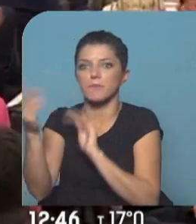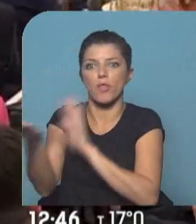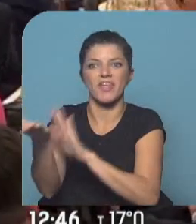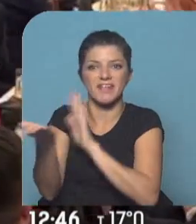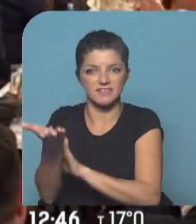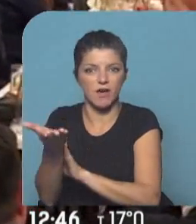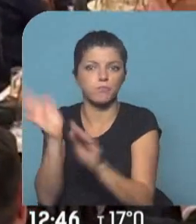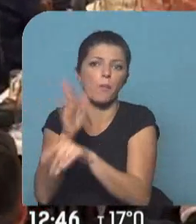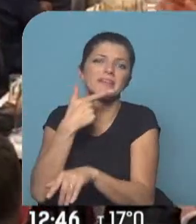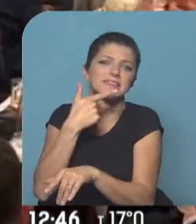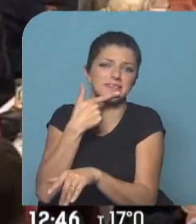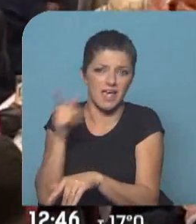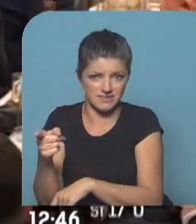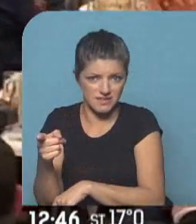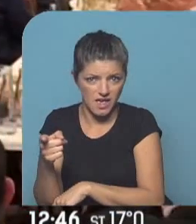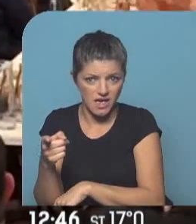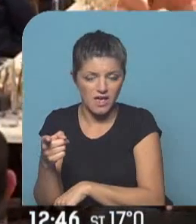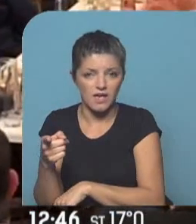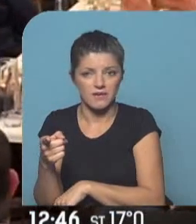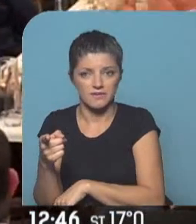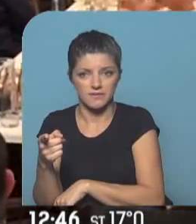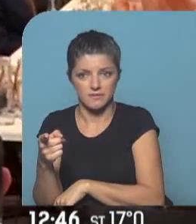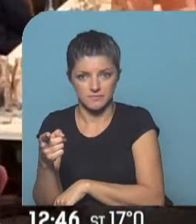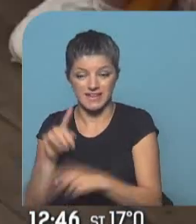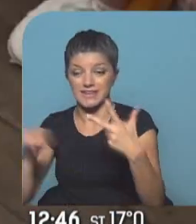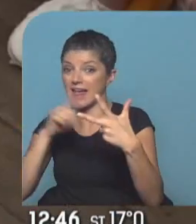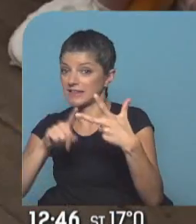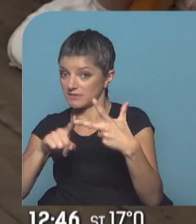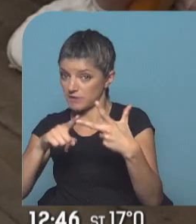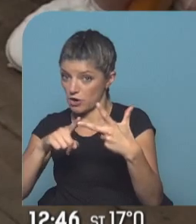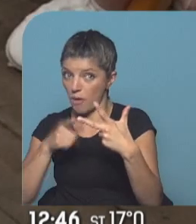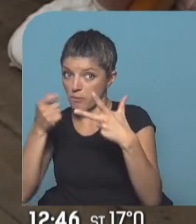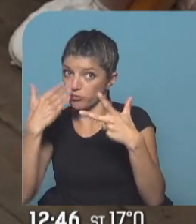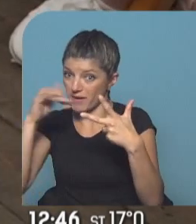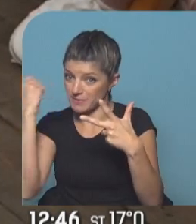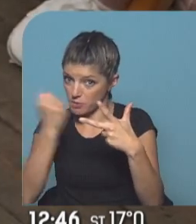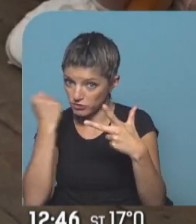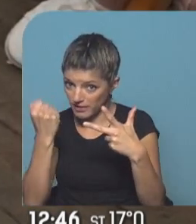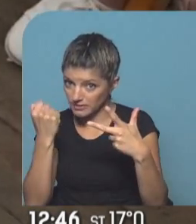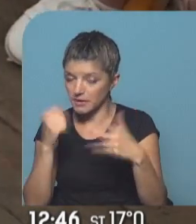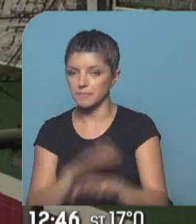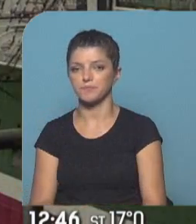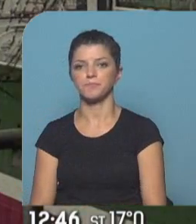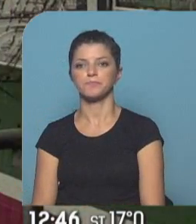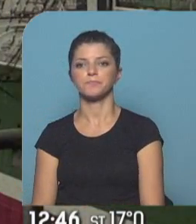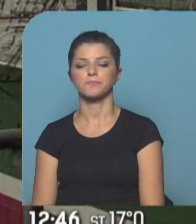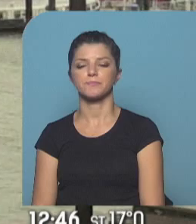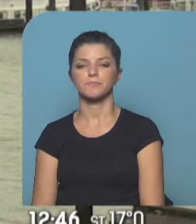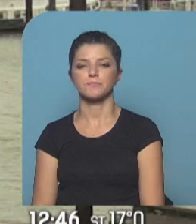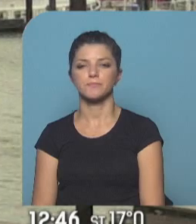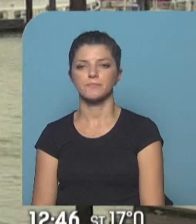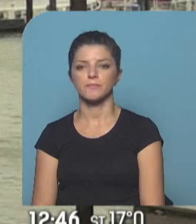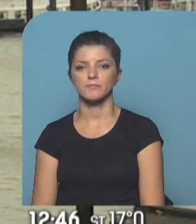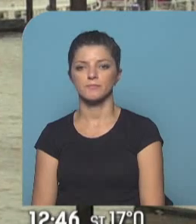pro-nazi que aparece como tercera fuerza. Redondeándote esto, digamos que uno aparece con un